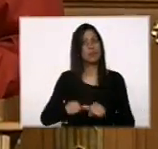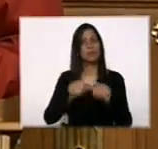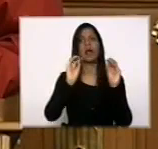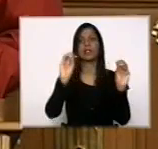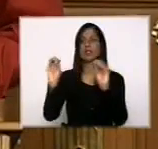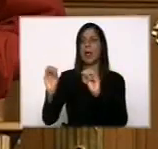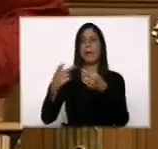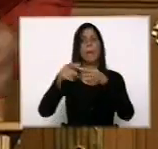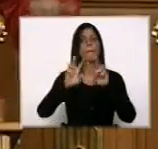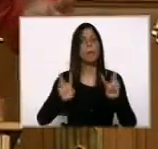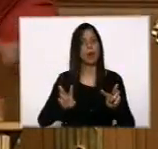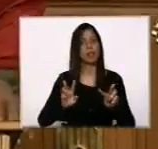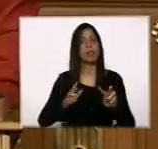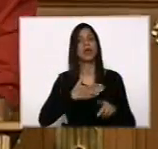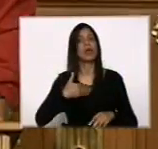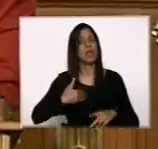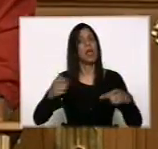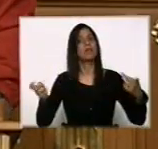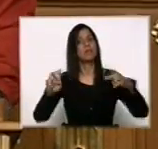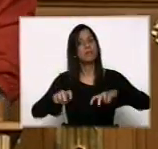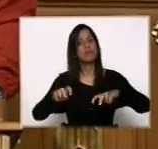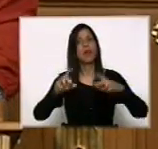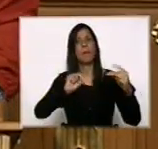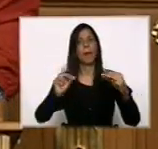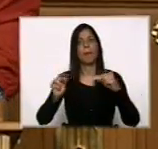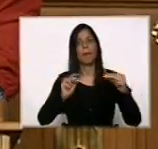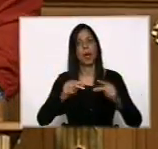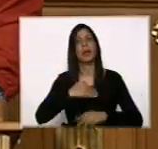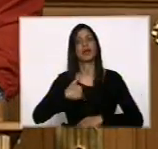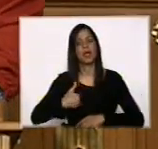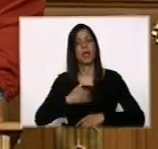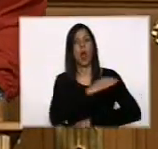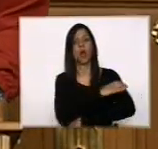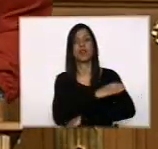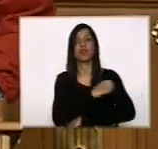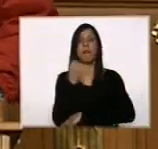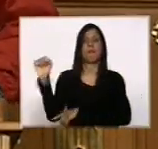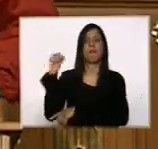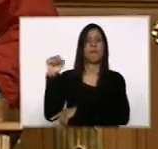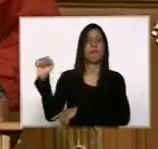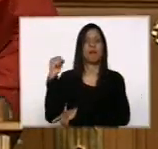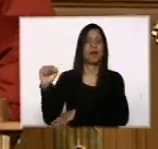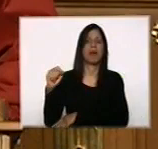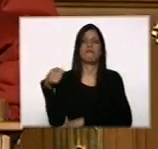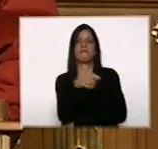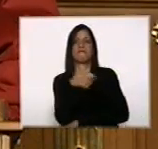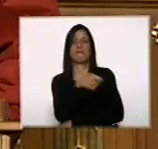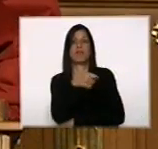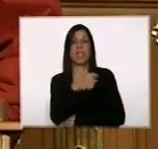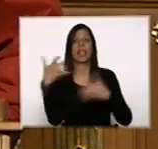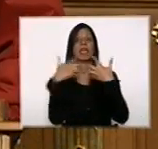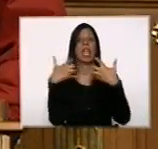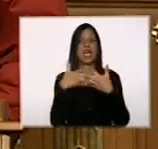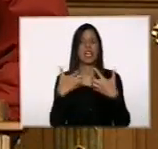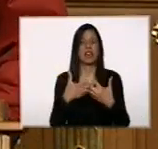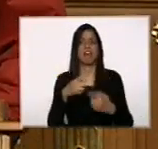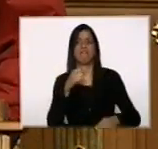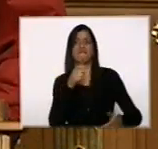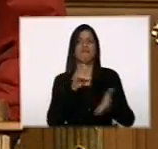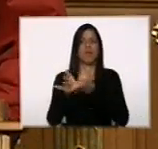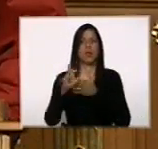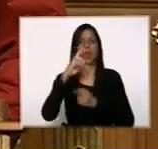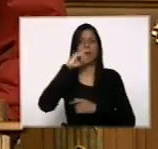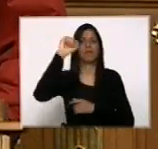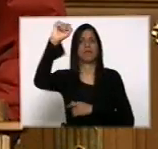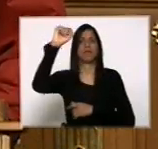nosotros quisiéramos un debate para discutir con ellos. Ellos no quieren discutir, ellos quieren acabar con el régimen, como dicen